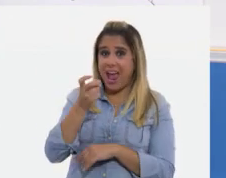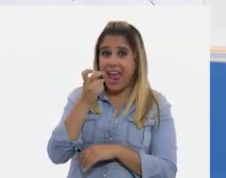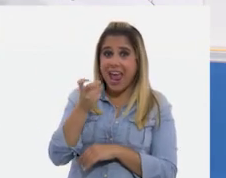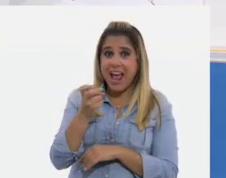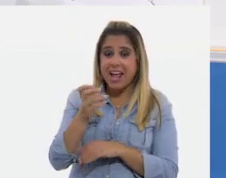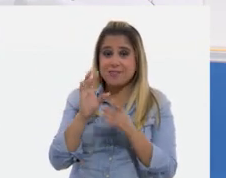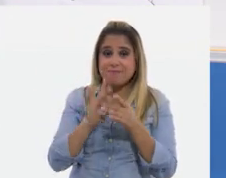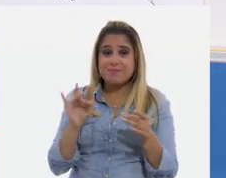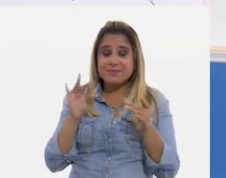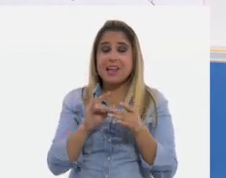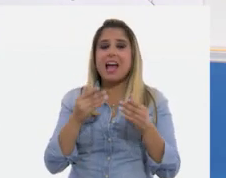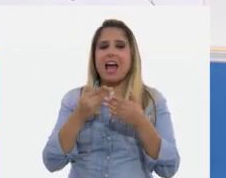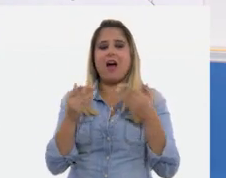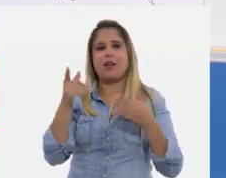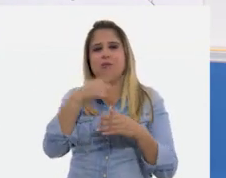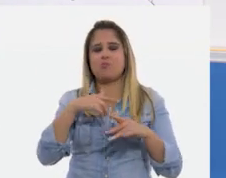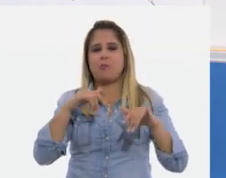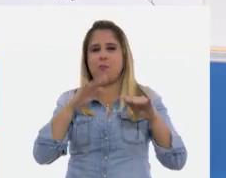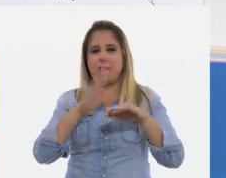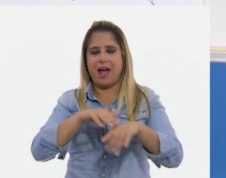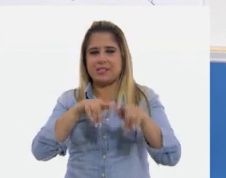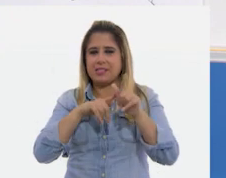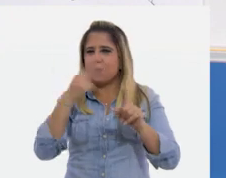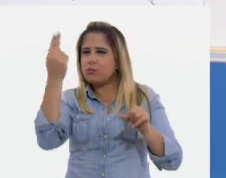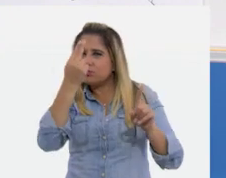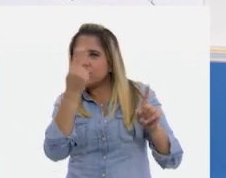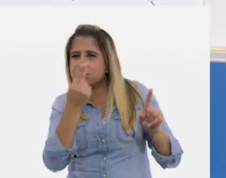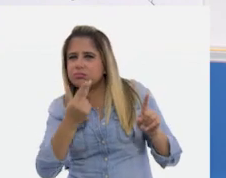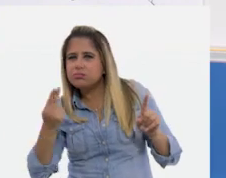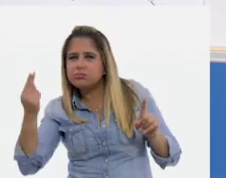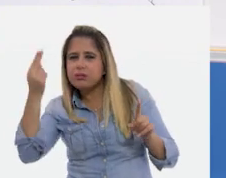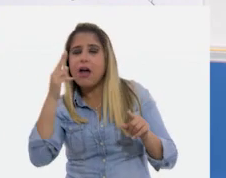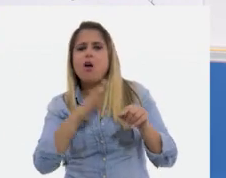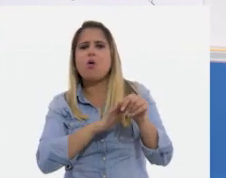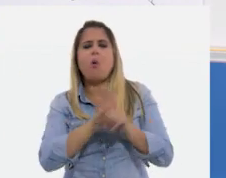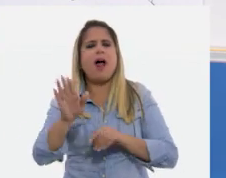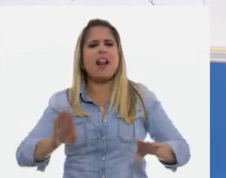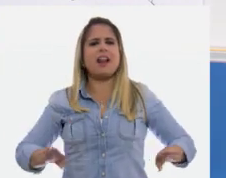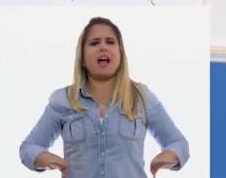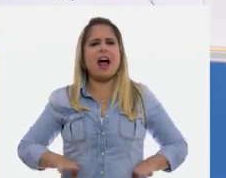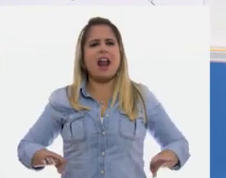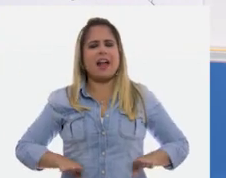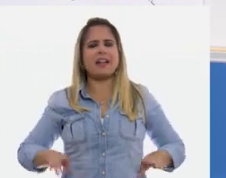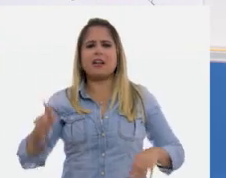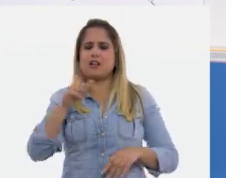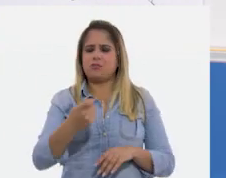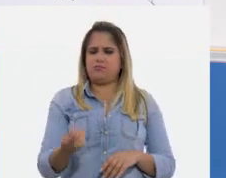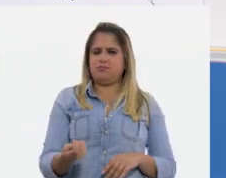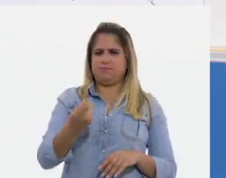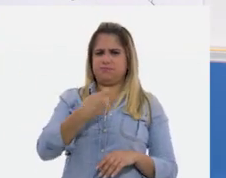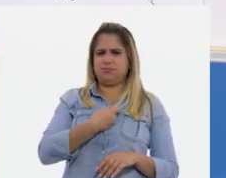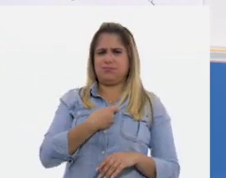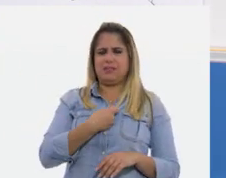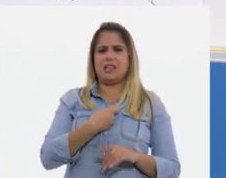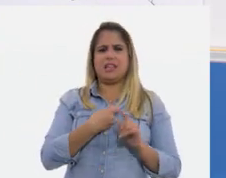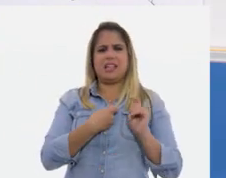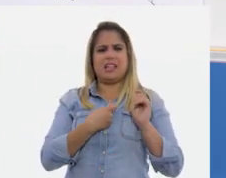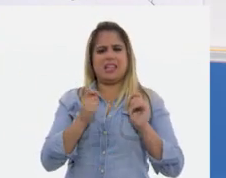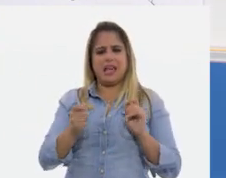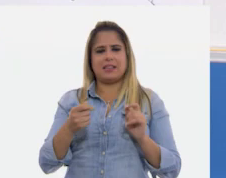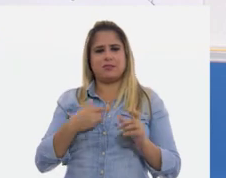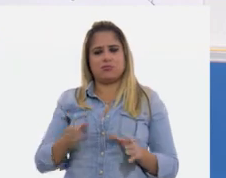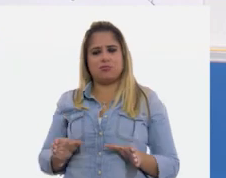realizando nuestro gráfico, Juan Carlos, ¿qué características son las que nos identifican como parte de un